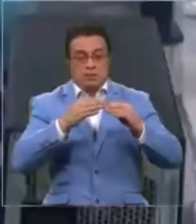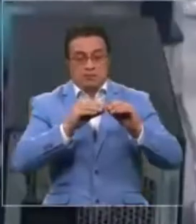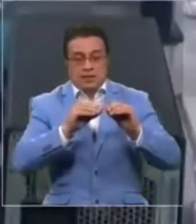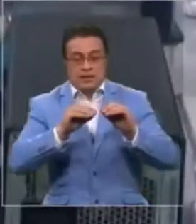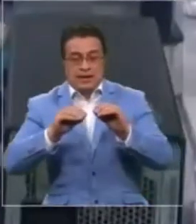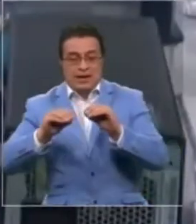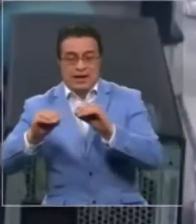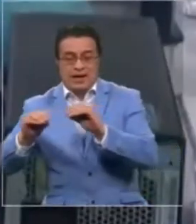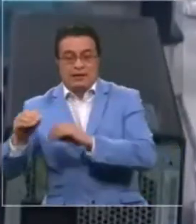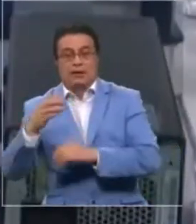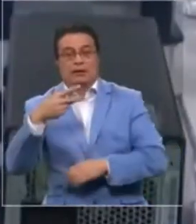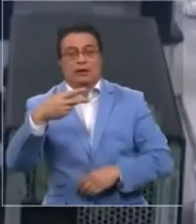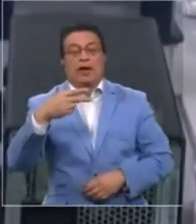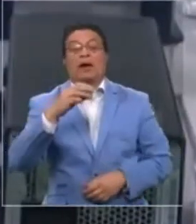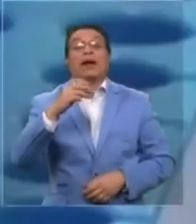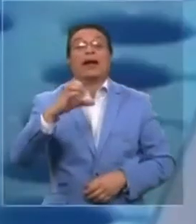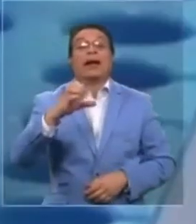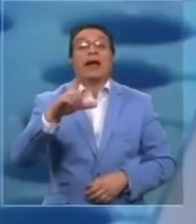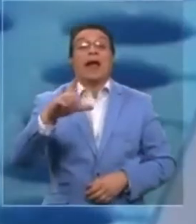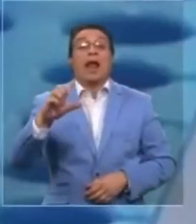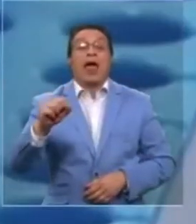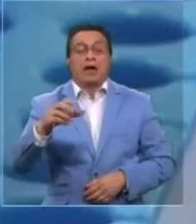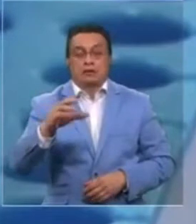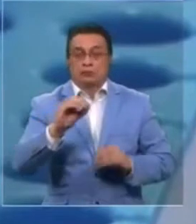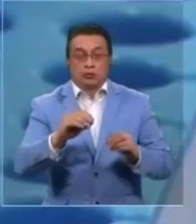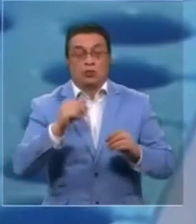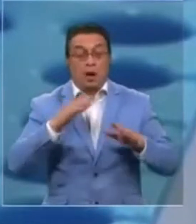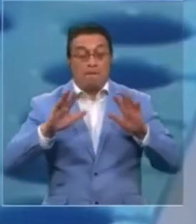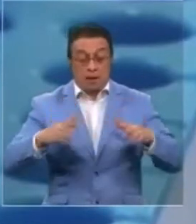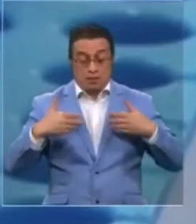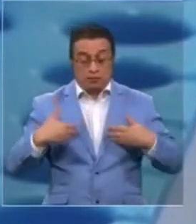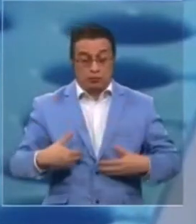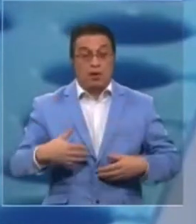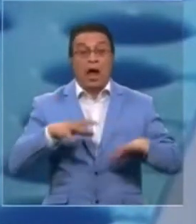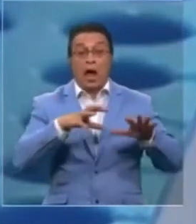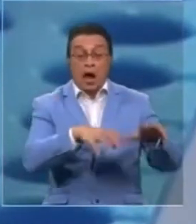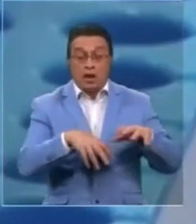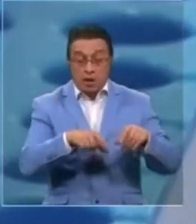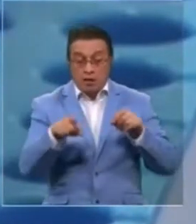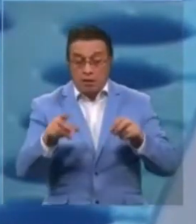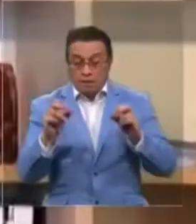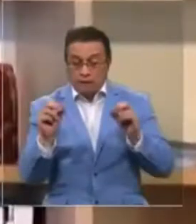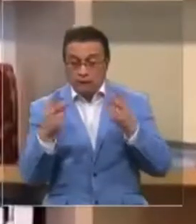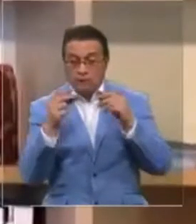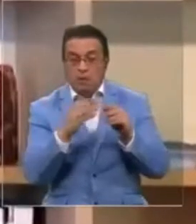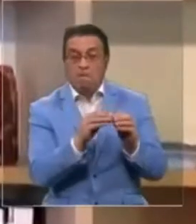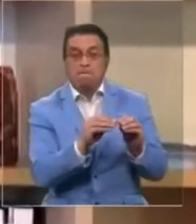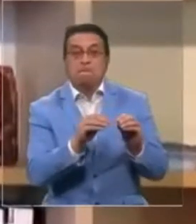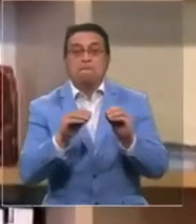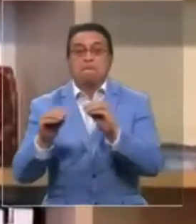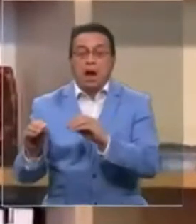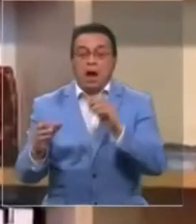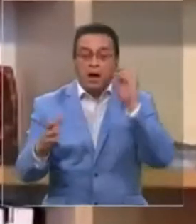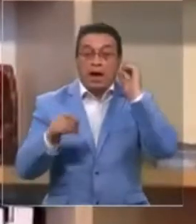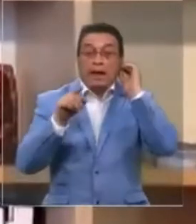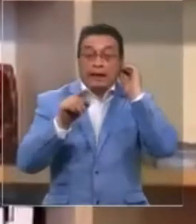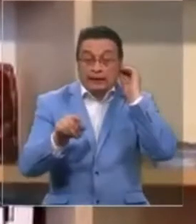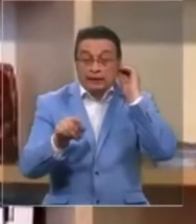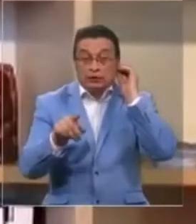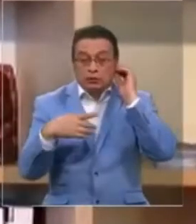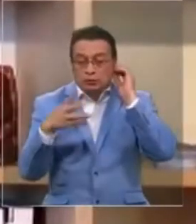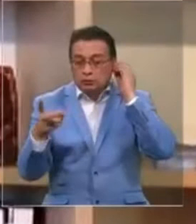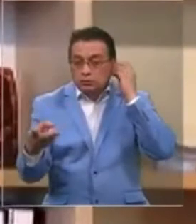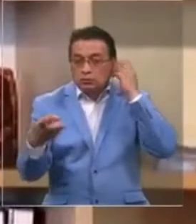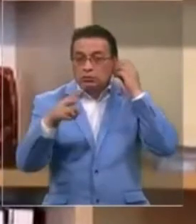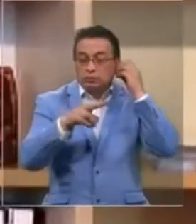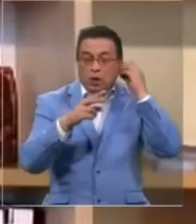experimental, disminuye los síntomas de parálisis y los animales lograron vivir mucho más. Esto, si uno lo